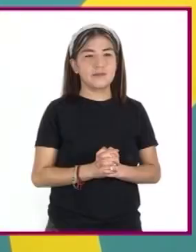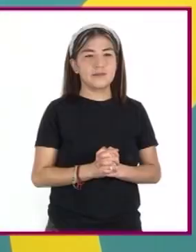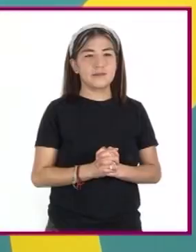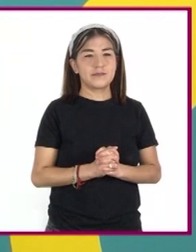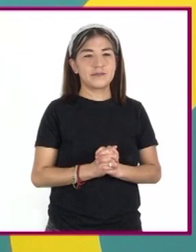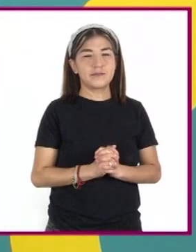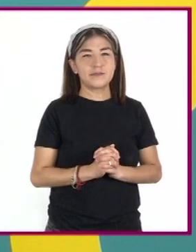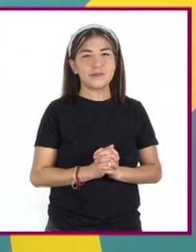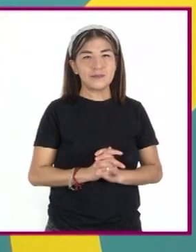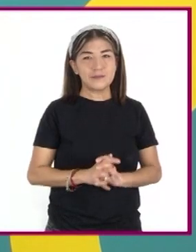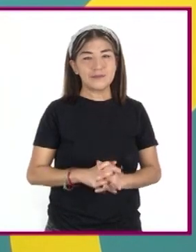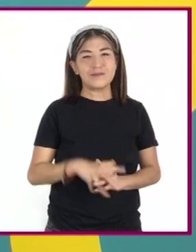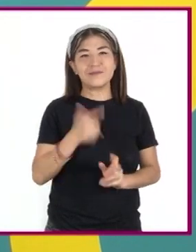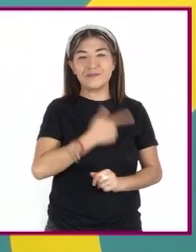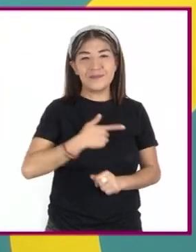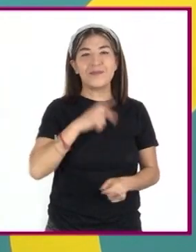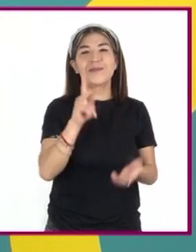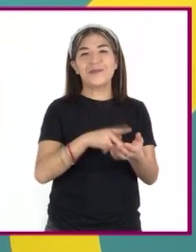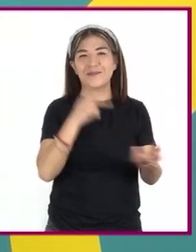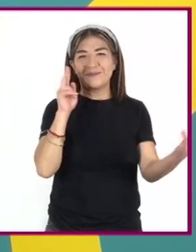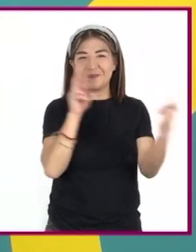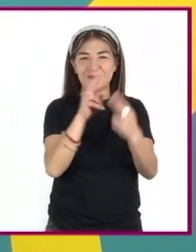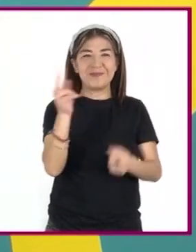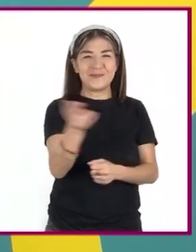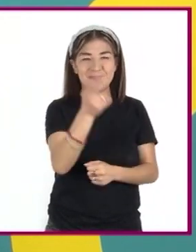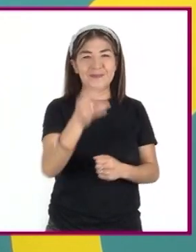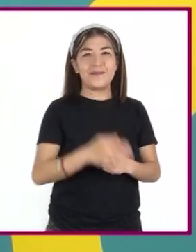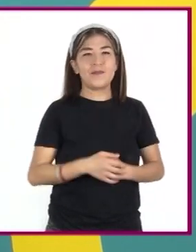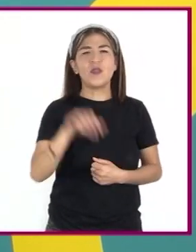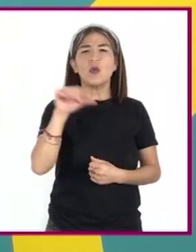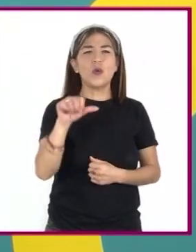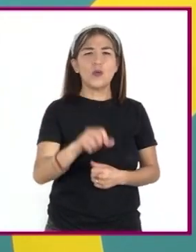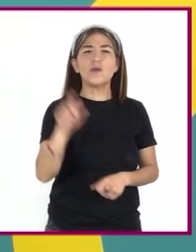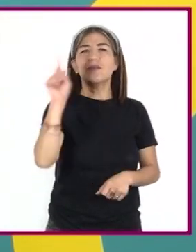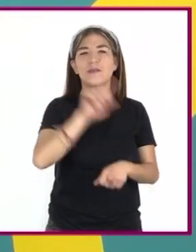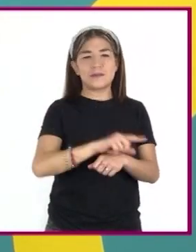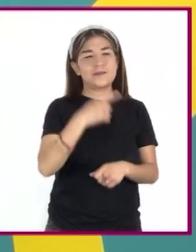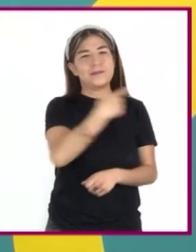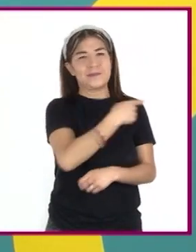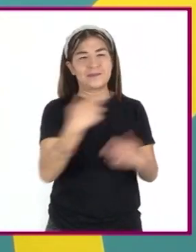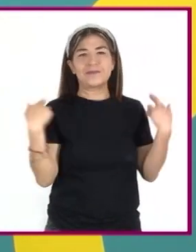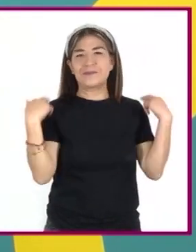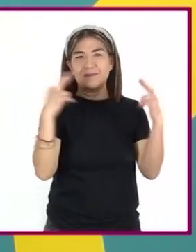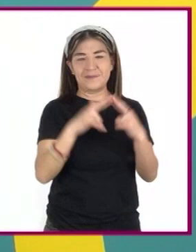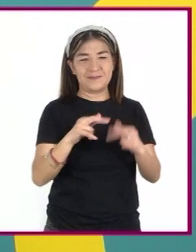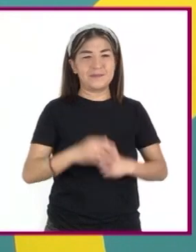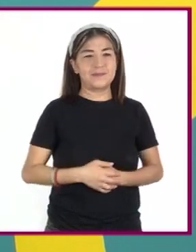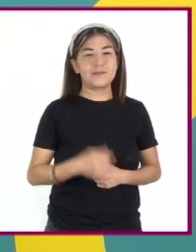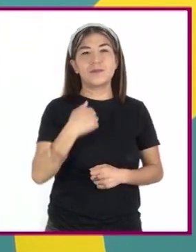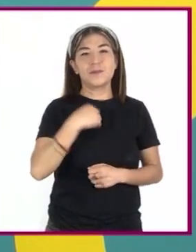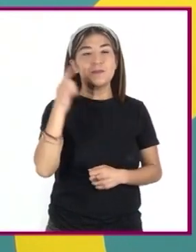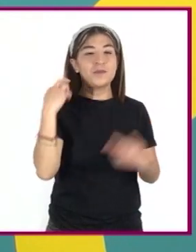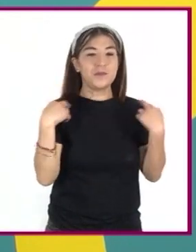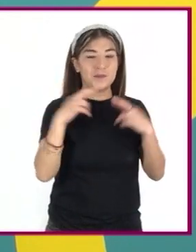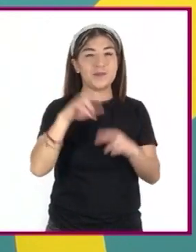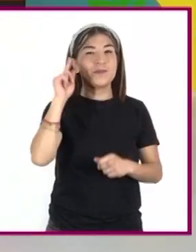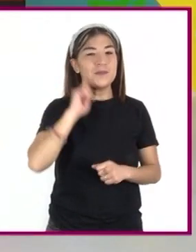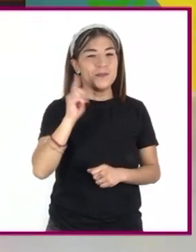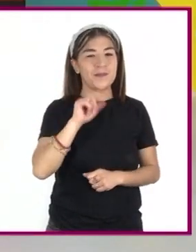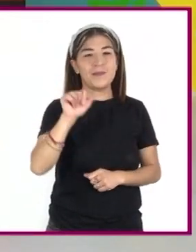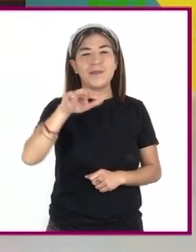Qué gusto estar nuevamente con ustedes. El día de hoy seremos sus profesores. Soy la maestra Ana Gabriela Martínez San